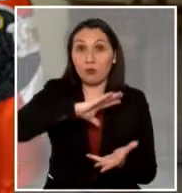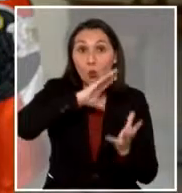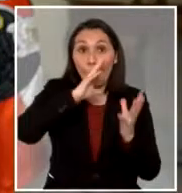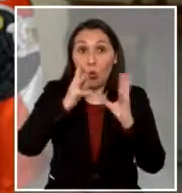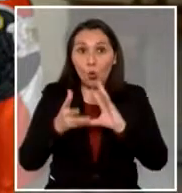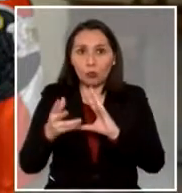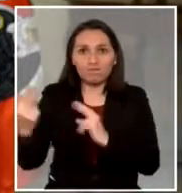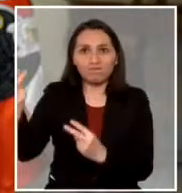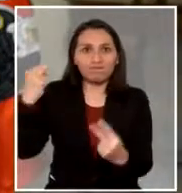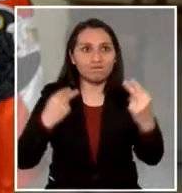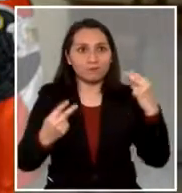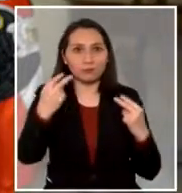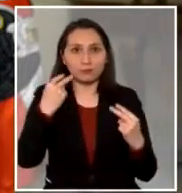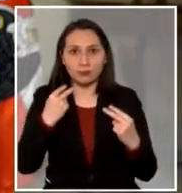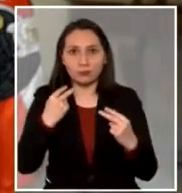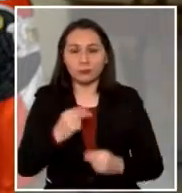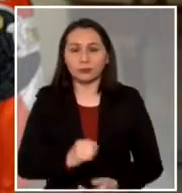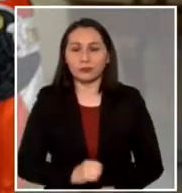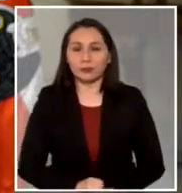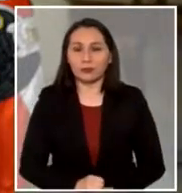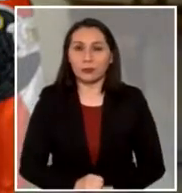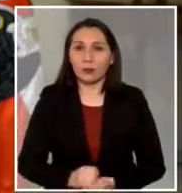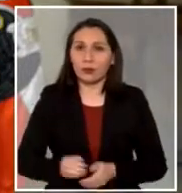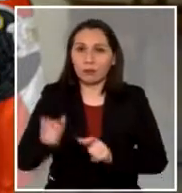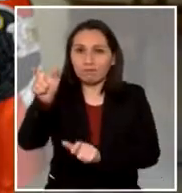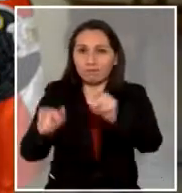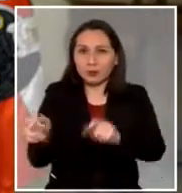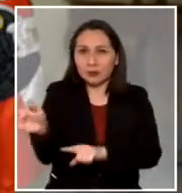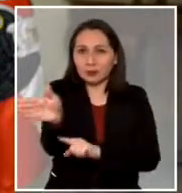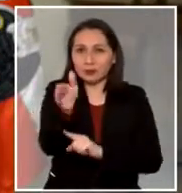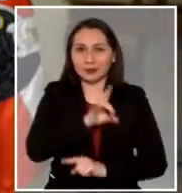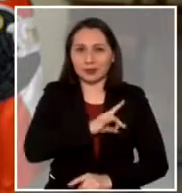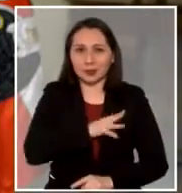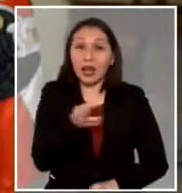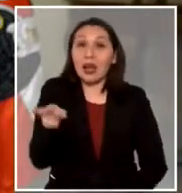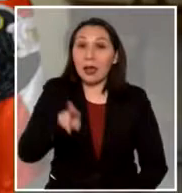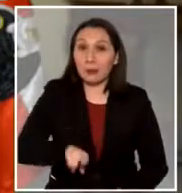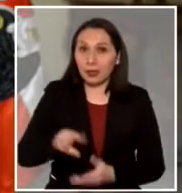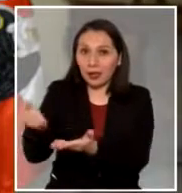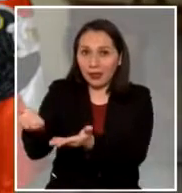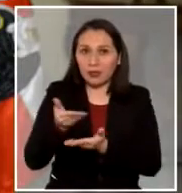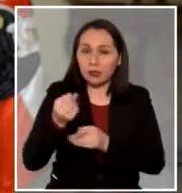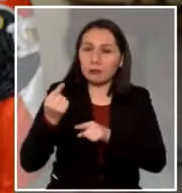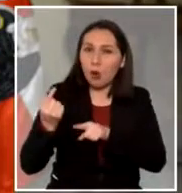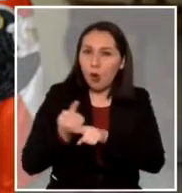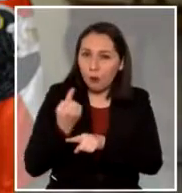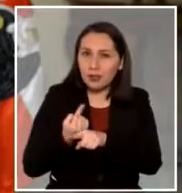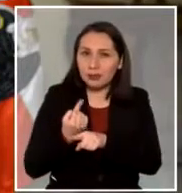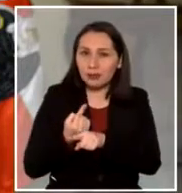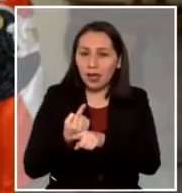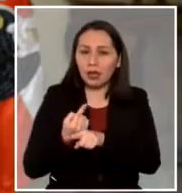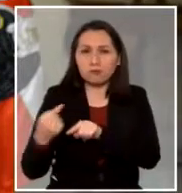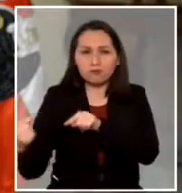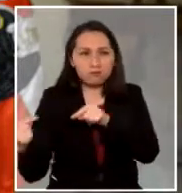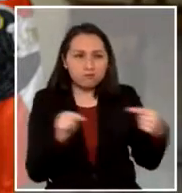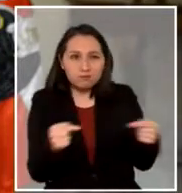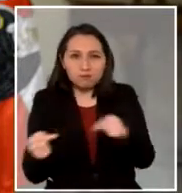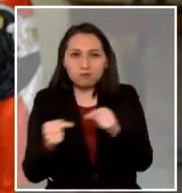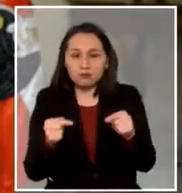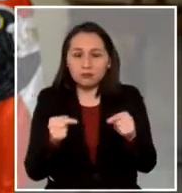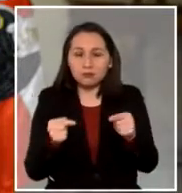nos está mirando compatriotas les reitero la invitación a conversar a deliberar